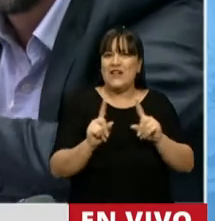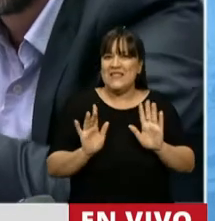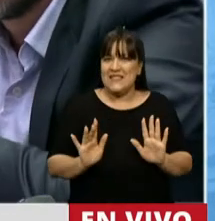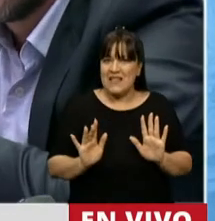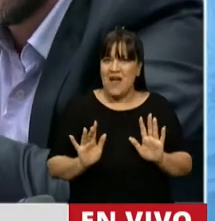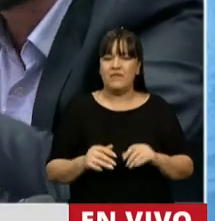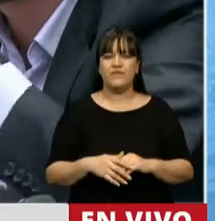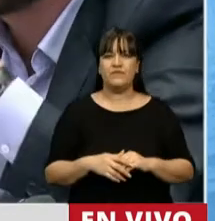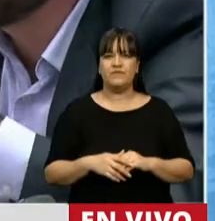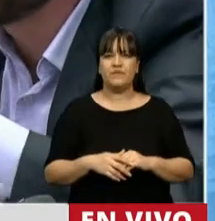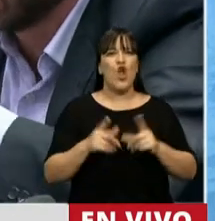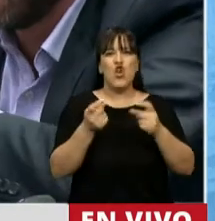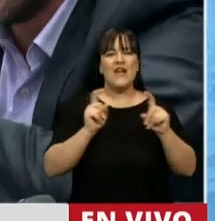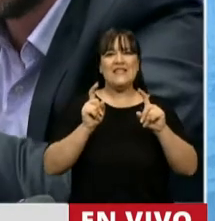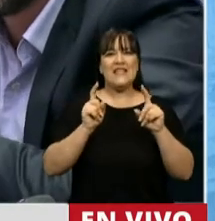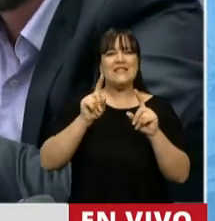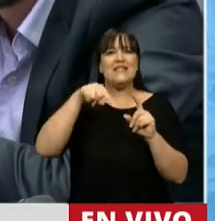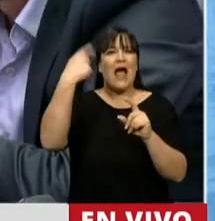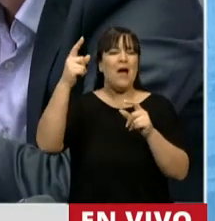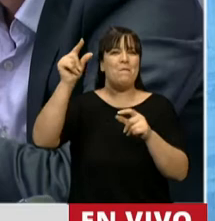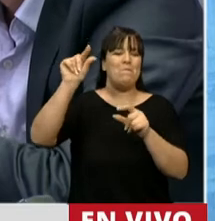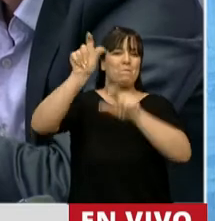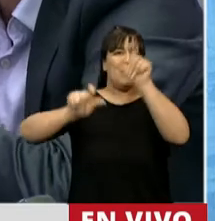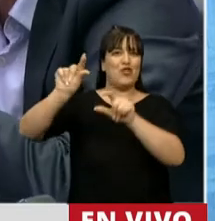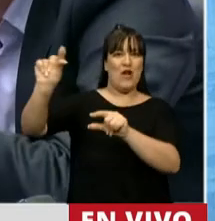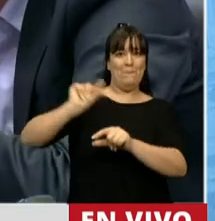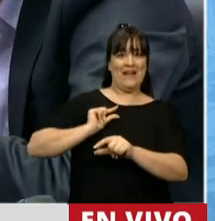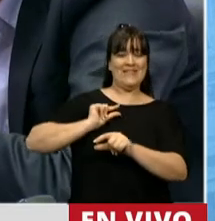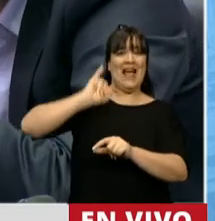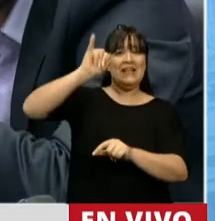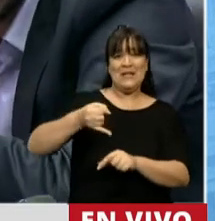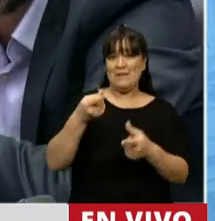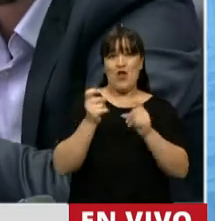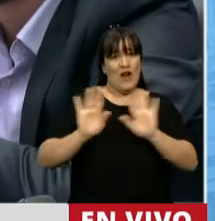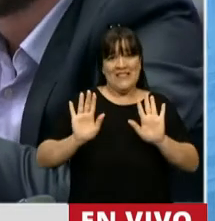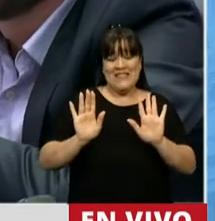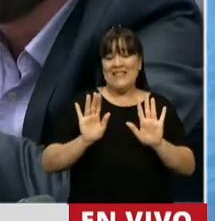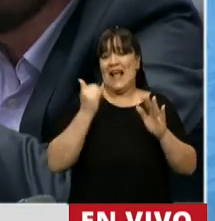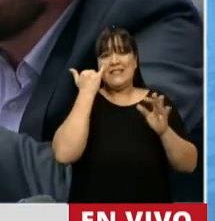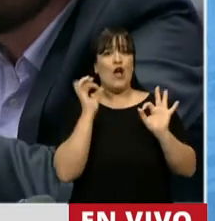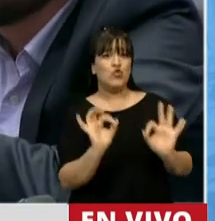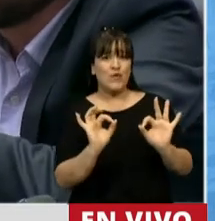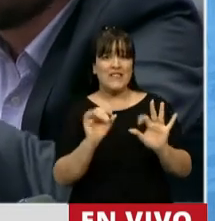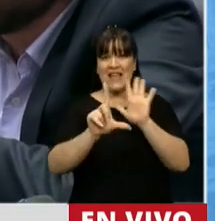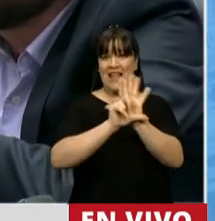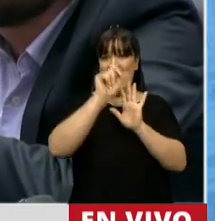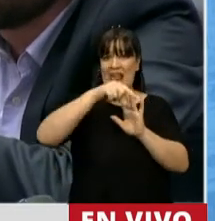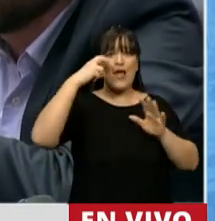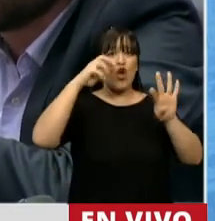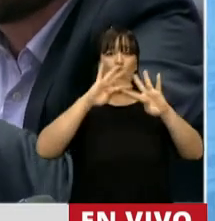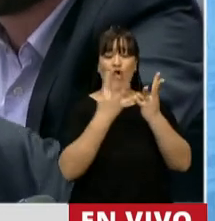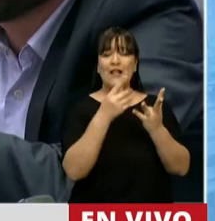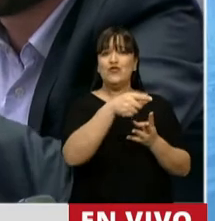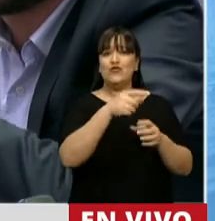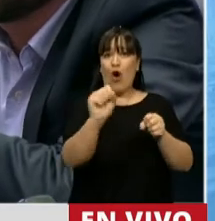presidente, de la aceptación de los bonistas y con una ley del Congreso, con lo que hoy estamos